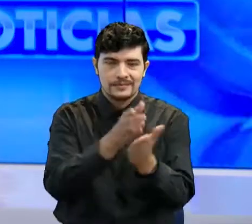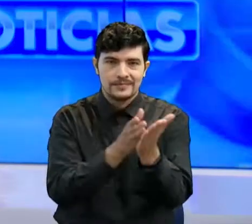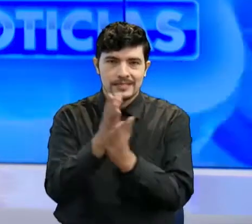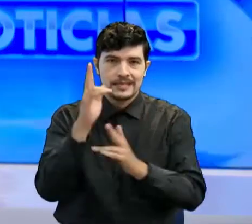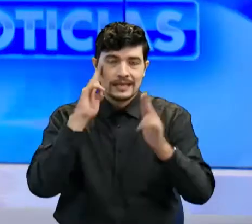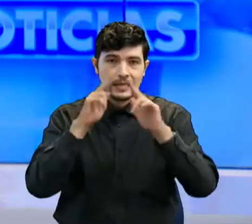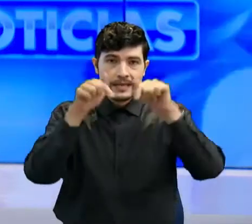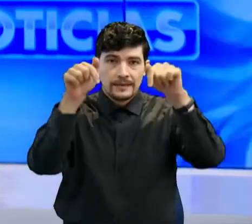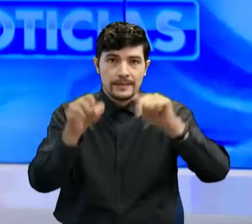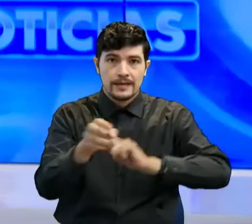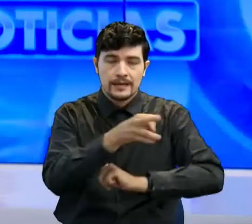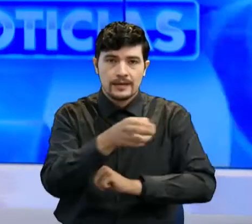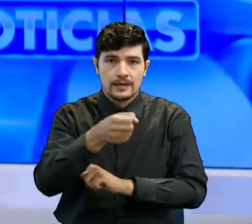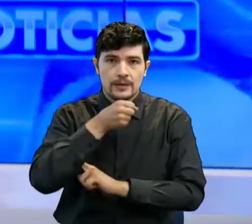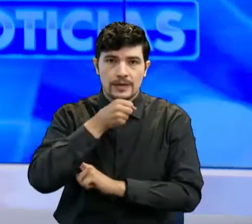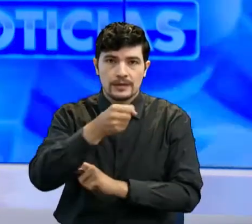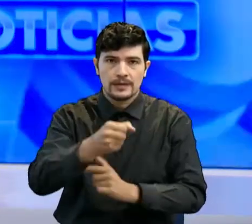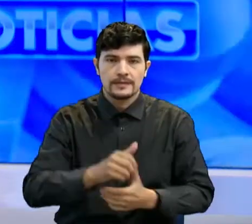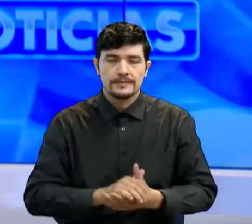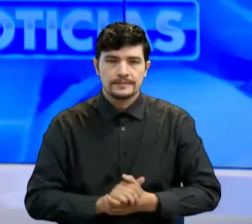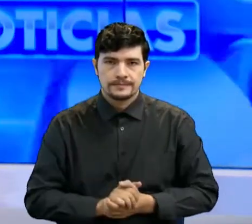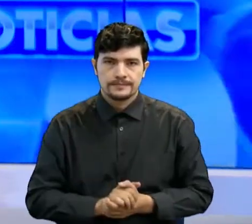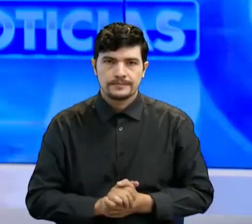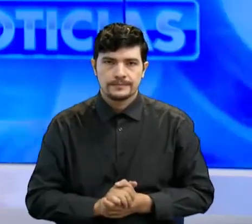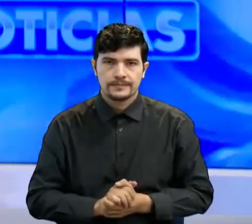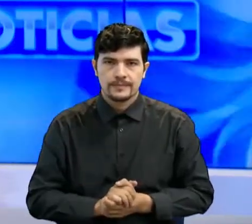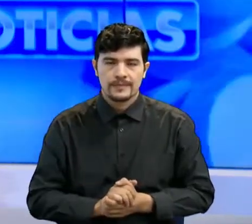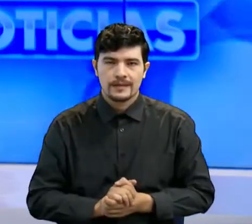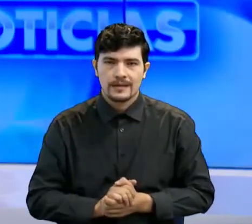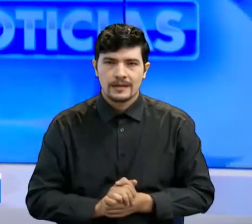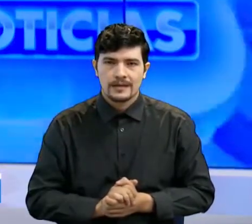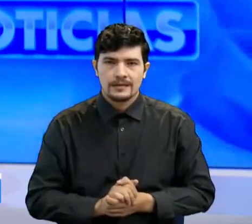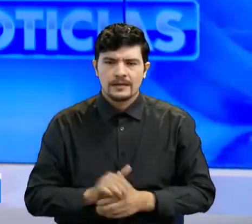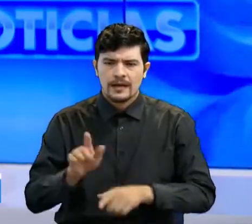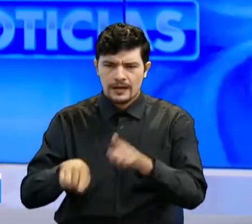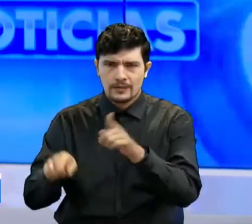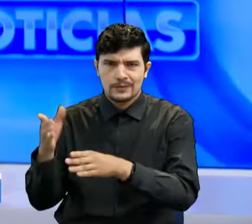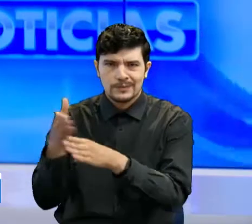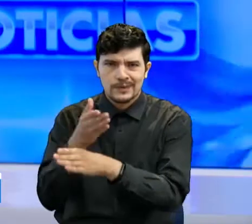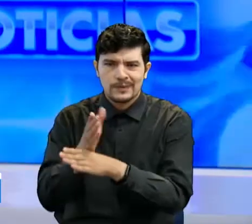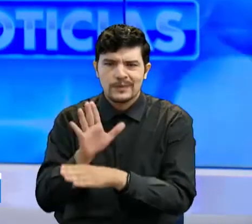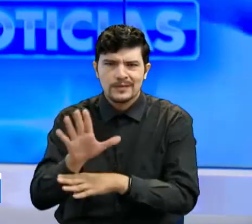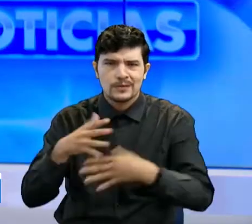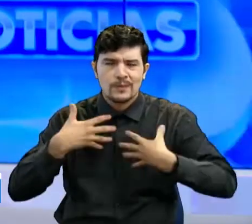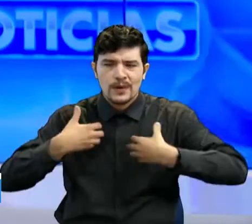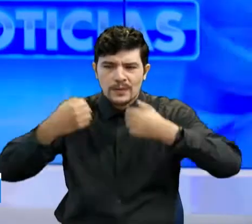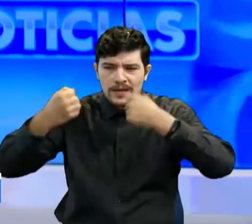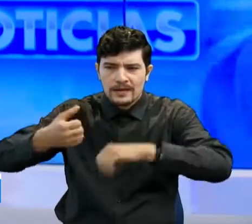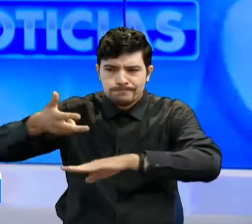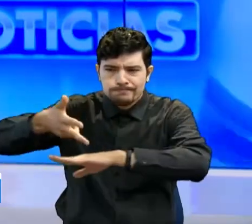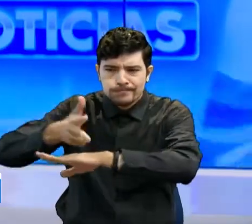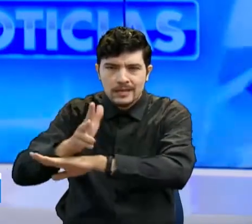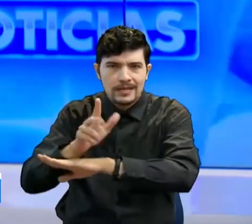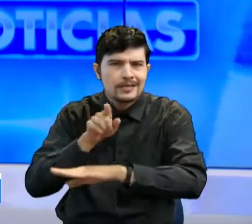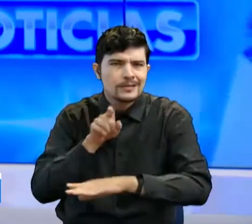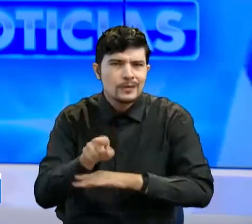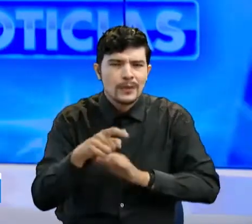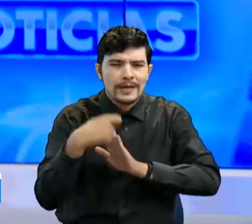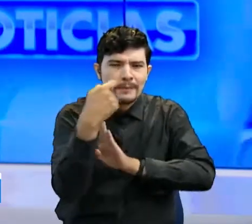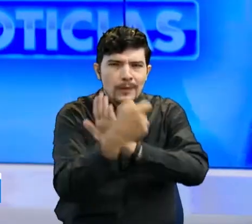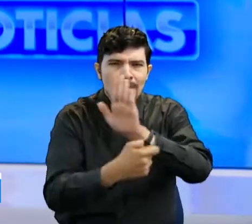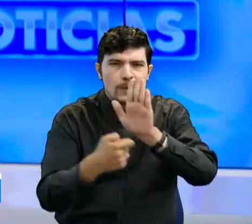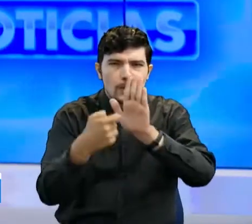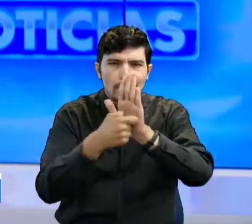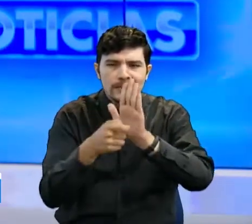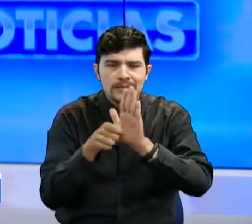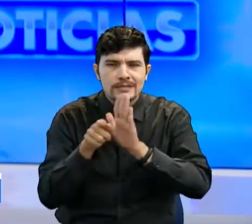tengo que presuntos problemas por la propiedad en un parqueadero son la hipótesis que rodean el asesinato de una mujer sanz gilenya en santa marta la